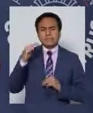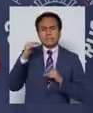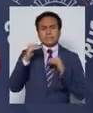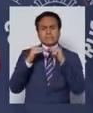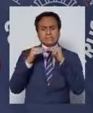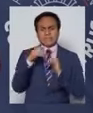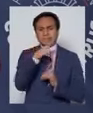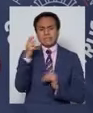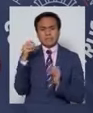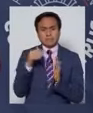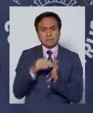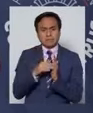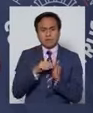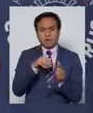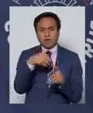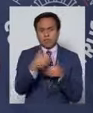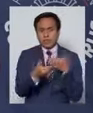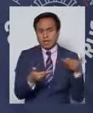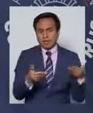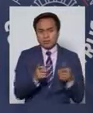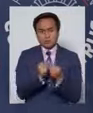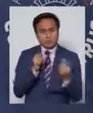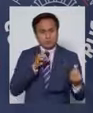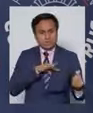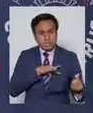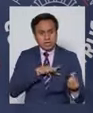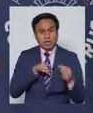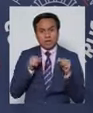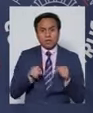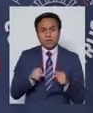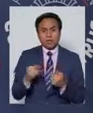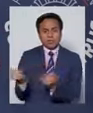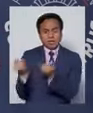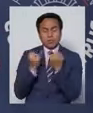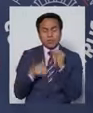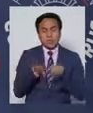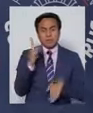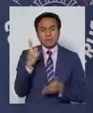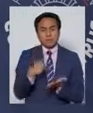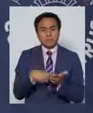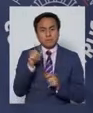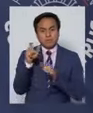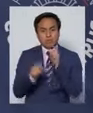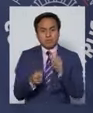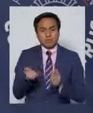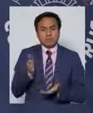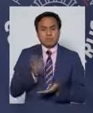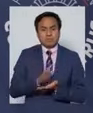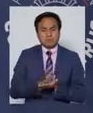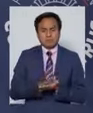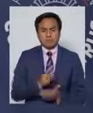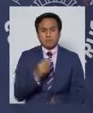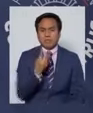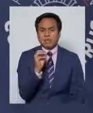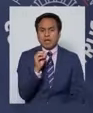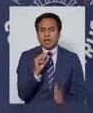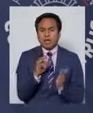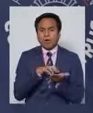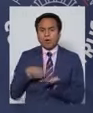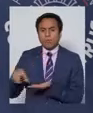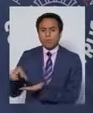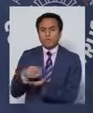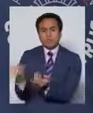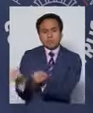de los 100.000 contagios a nivel nacional. Hoy día notificaron más de 1.000 personas que han fallecido y hay 30 comunas, de acuerdo al